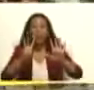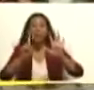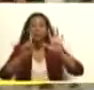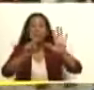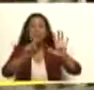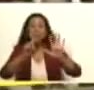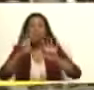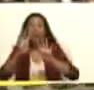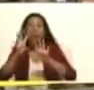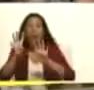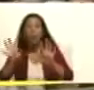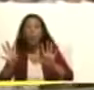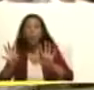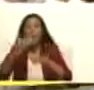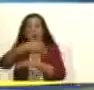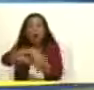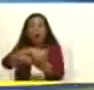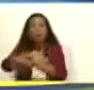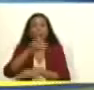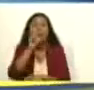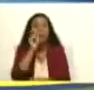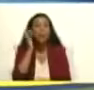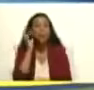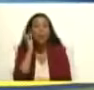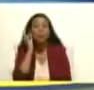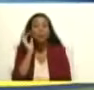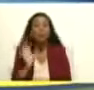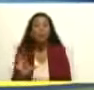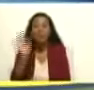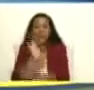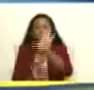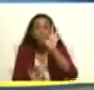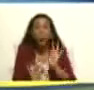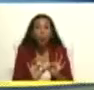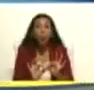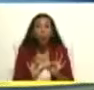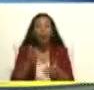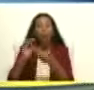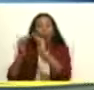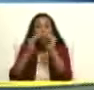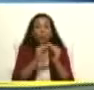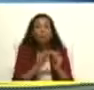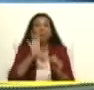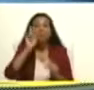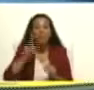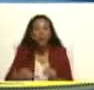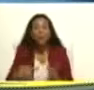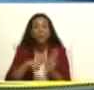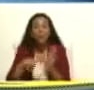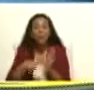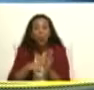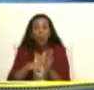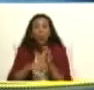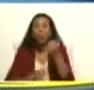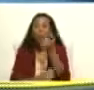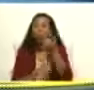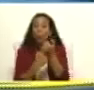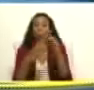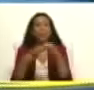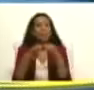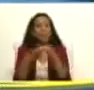269.069 calles con una jefa y un jefe electo por su comunidad, por sus vecinos, con un equipo de